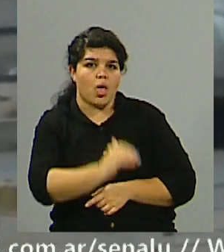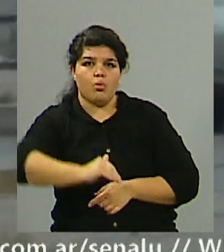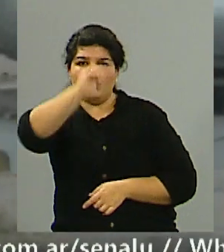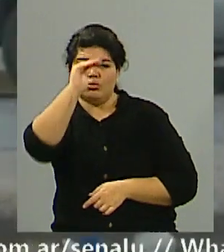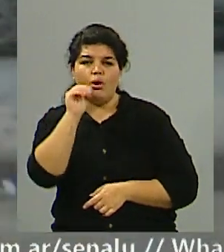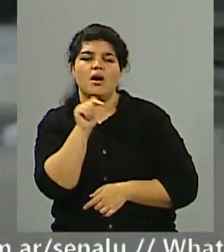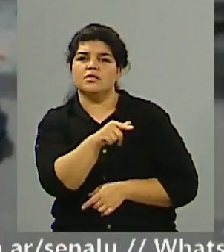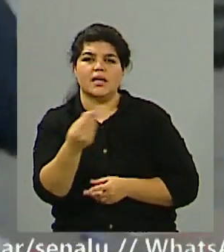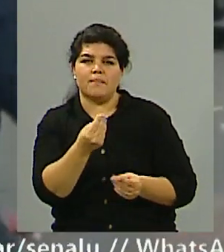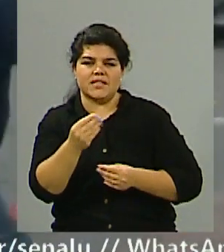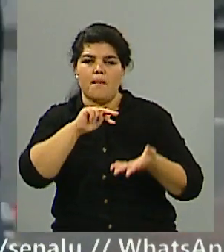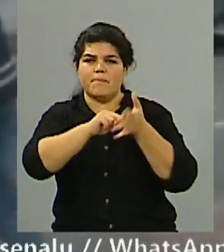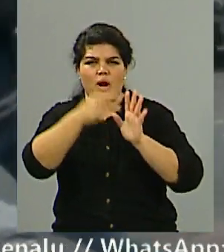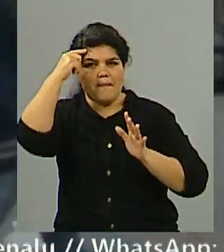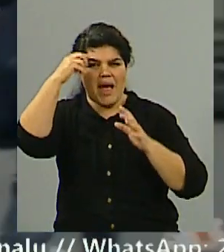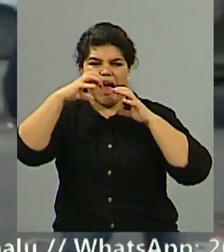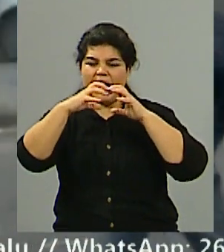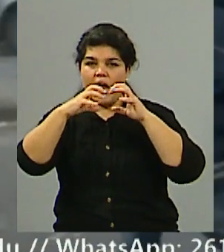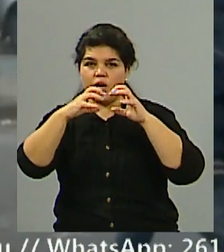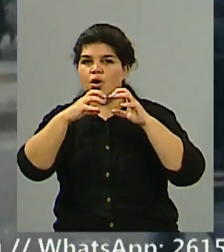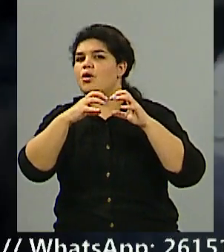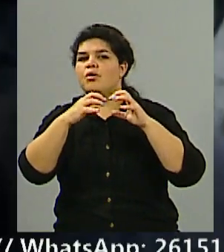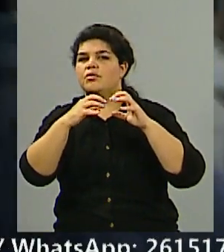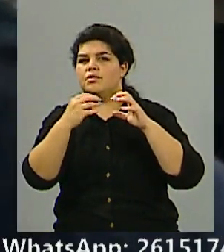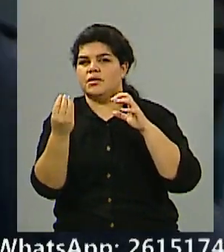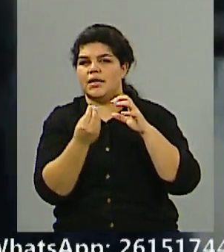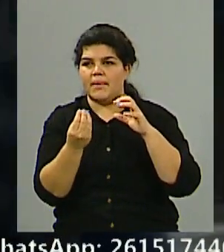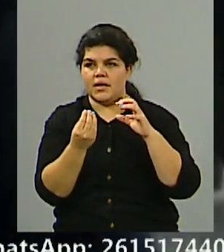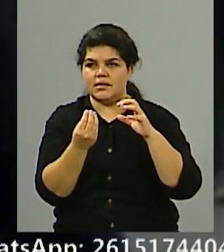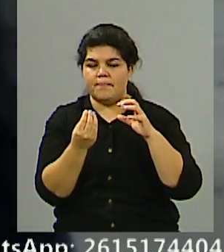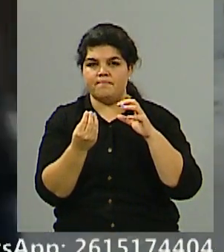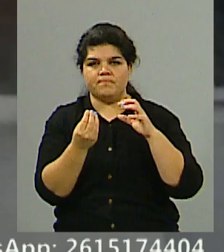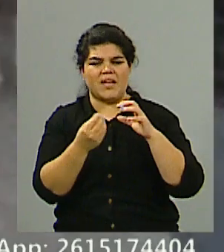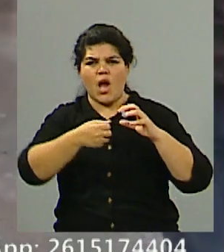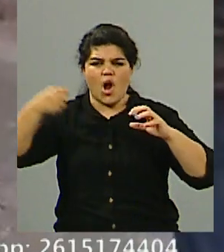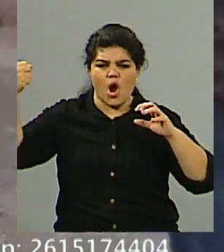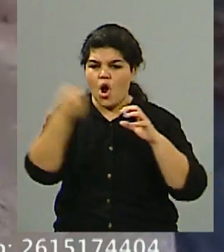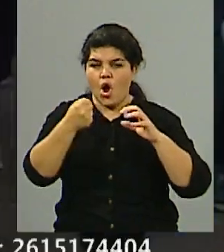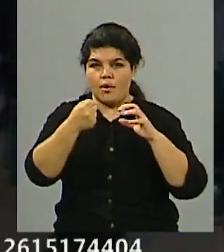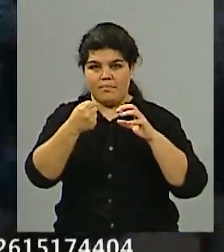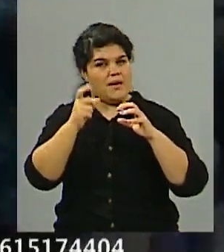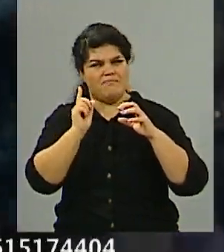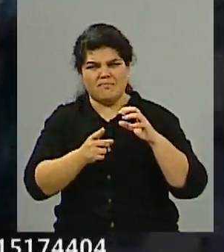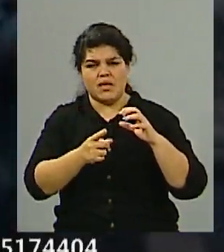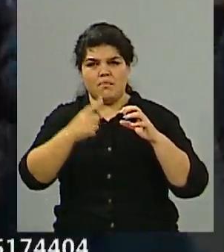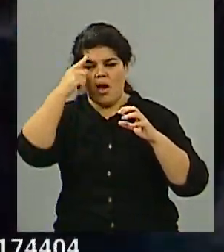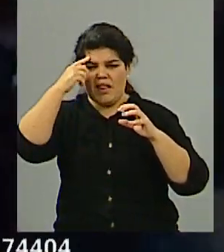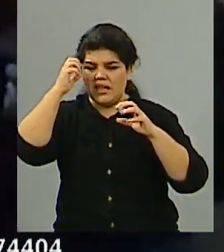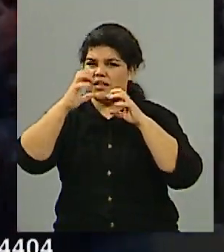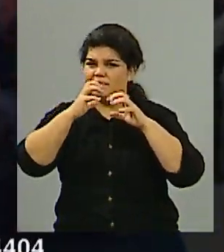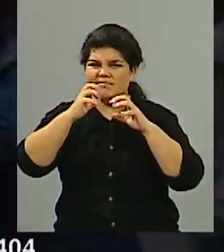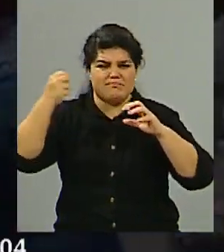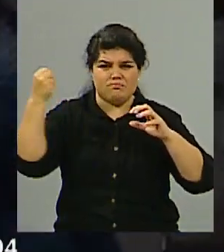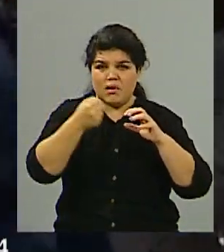severo craneal, ha tenido un golpe muy, muy fuerte en la cabeza, todavía no, está en estado